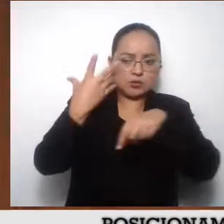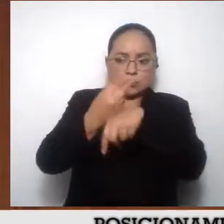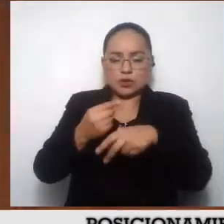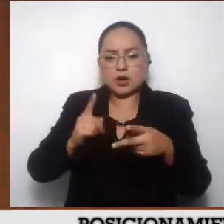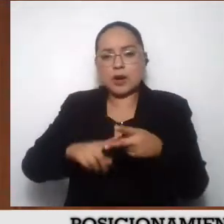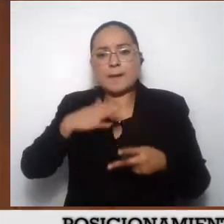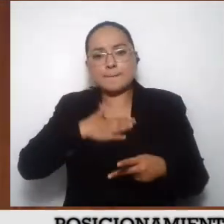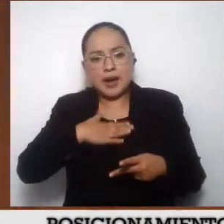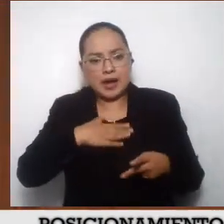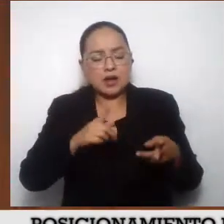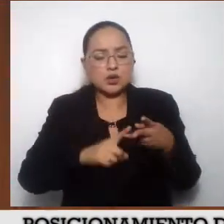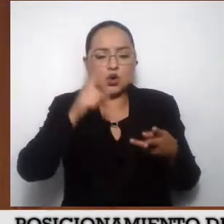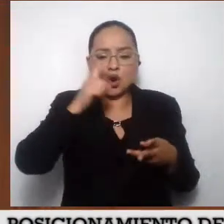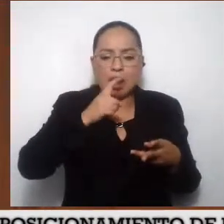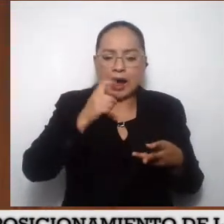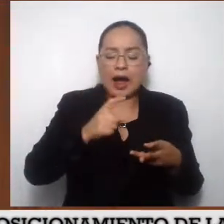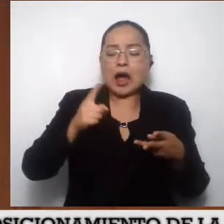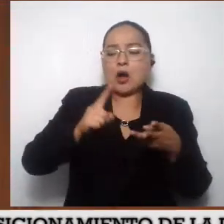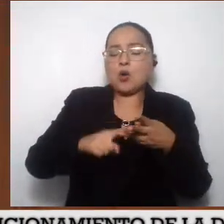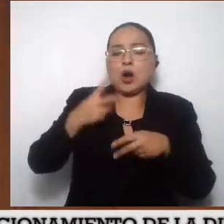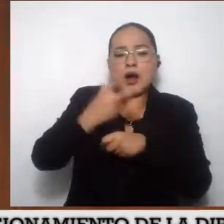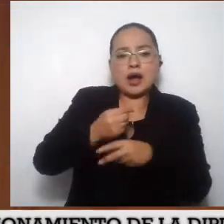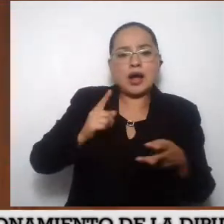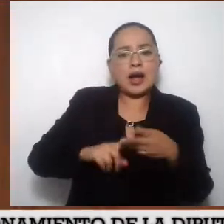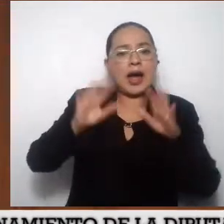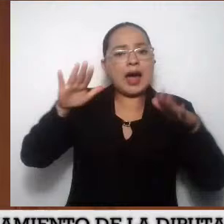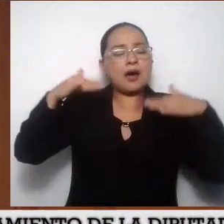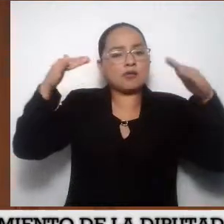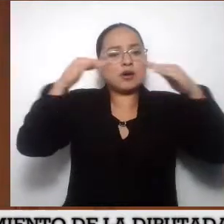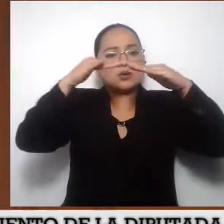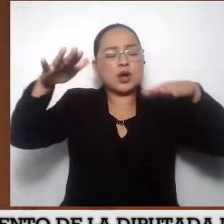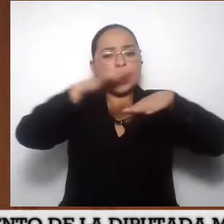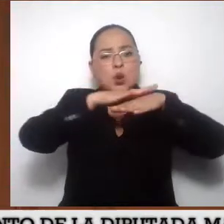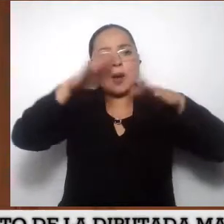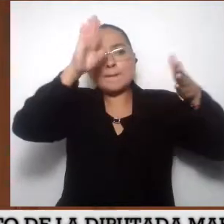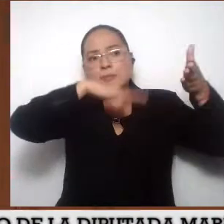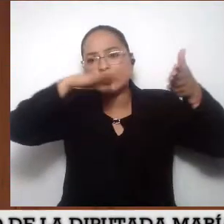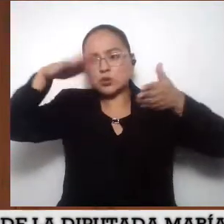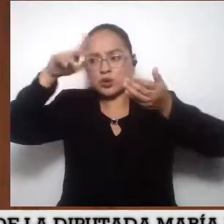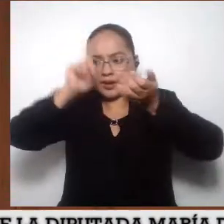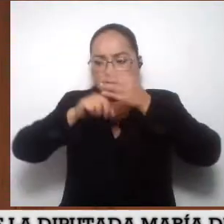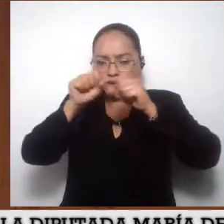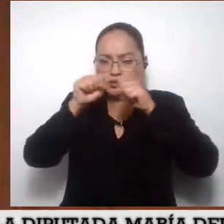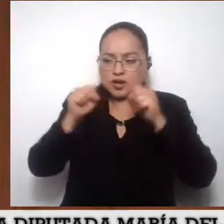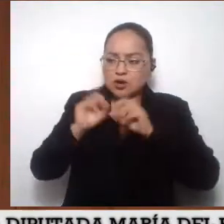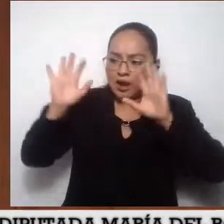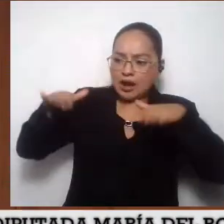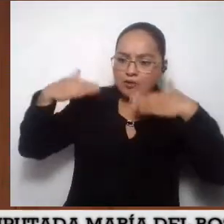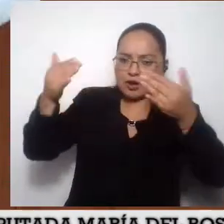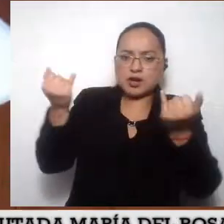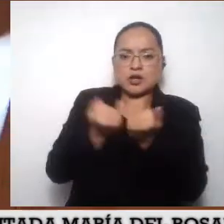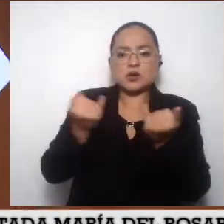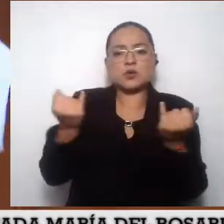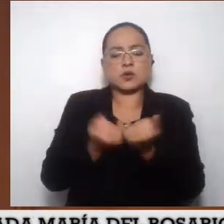bebederos, impermeabilización en los techos, pintura interior e exterior de la escuela.